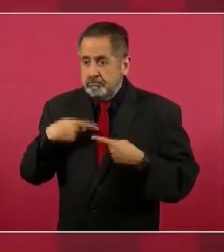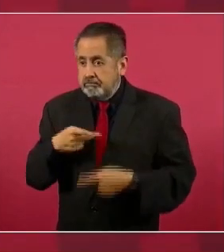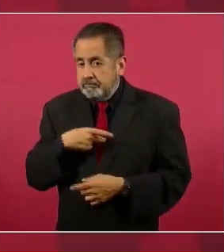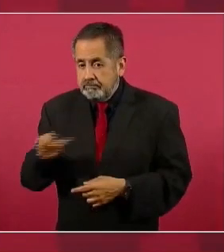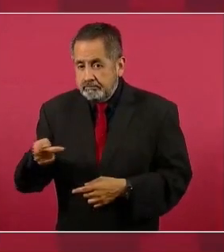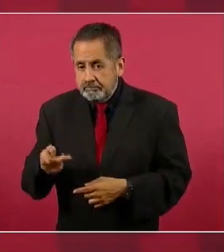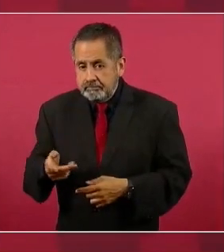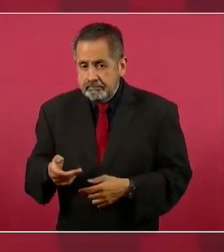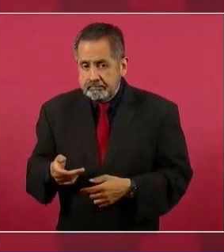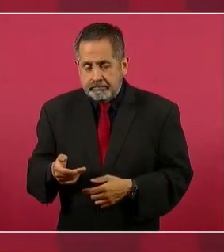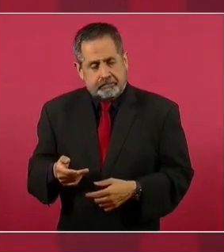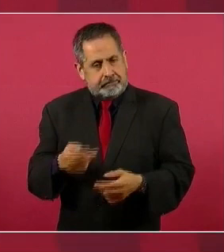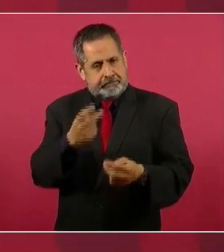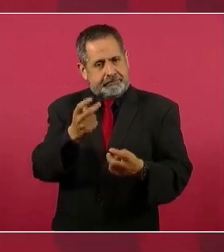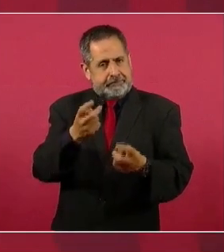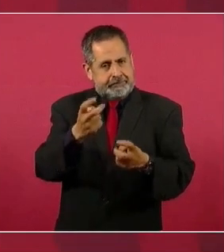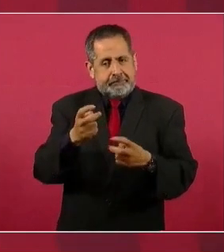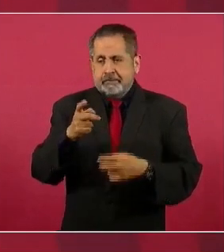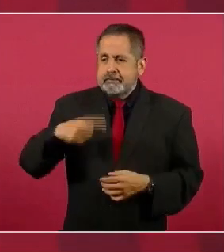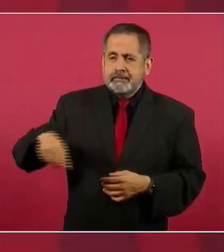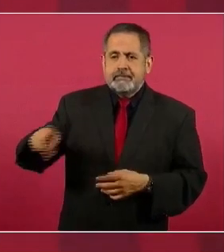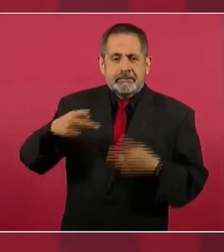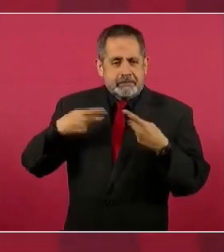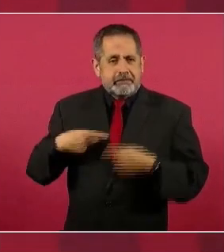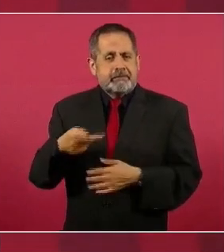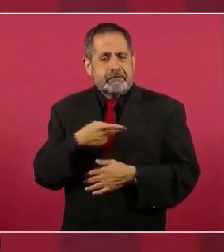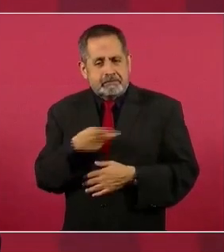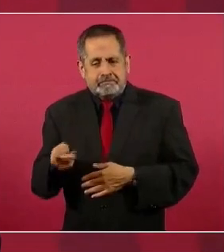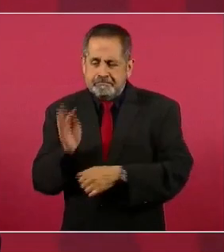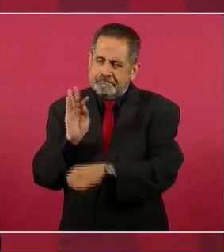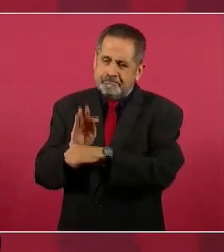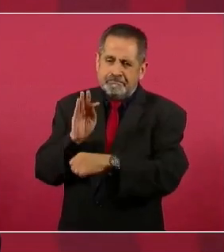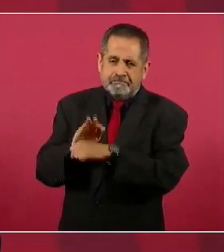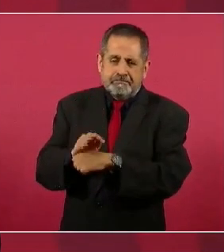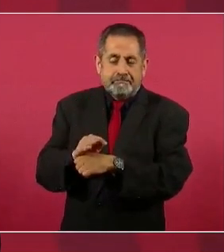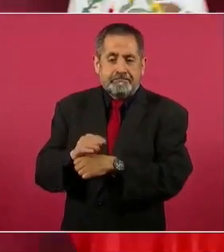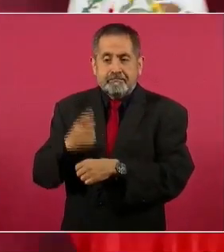hay que defender a los pobres por el bien de todos.